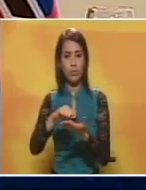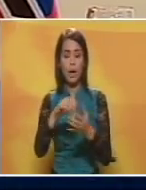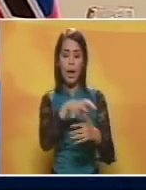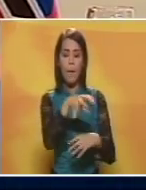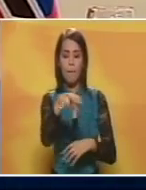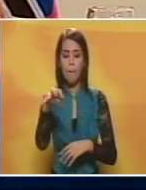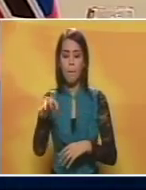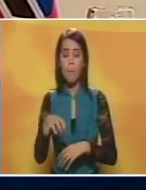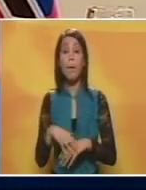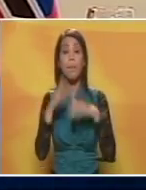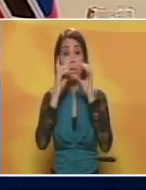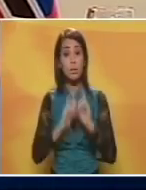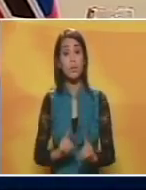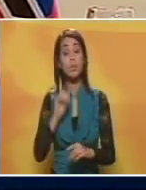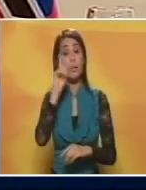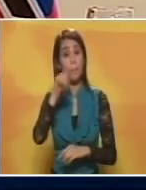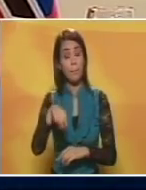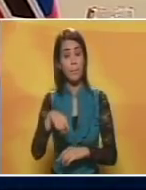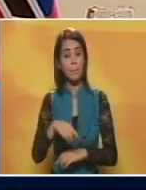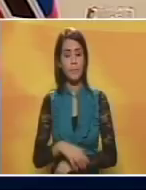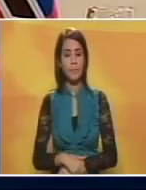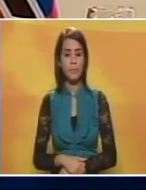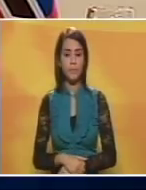también para esta vez que los